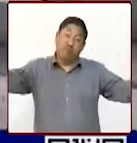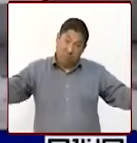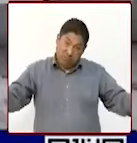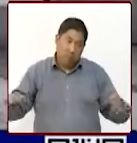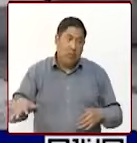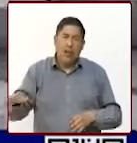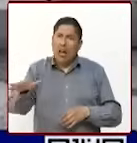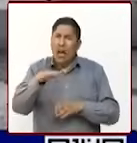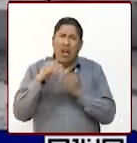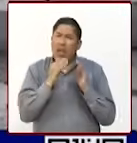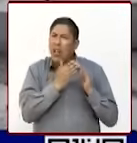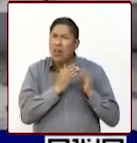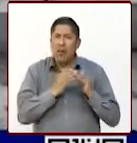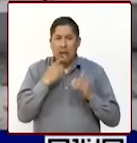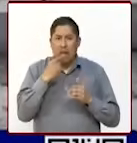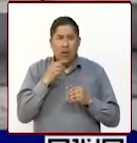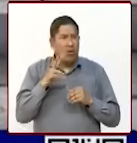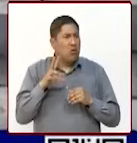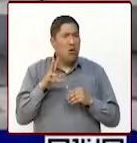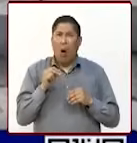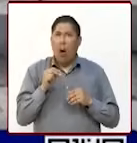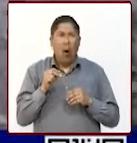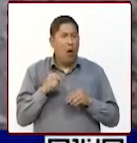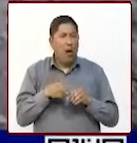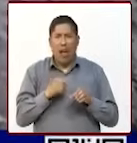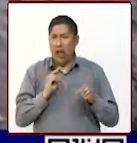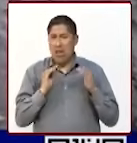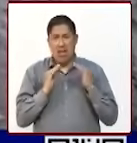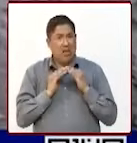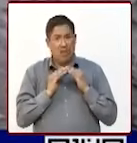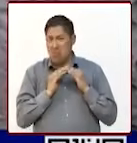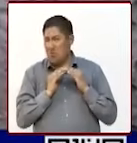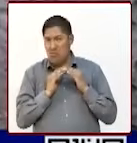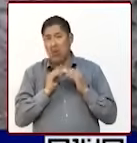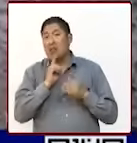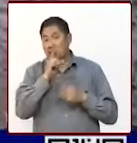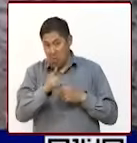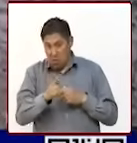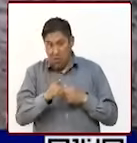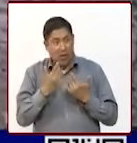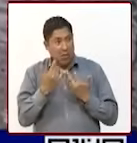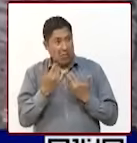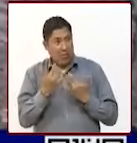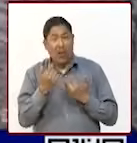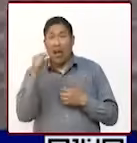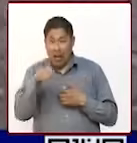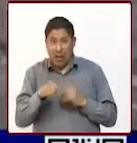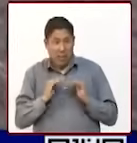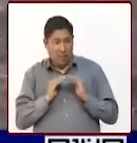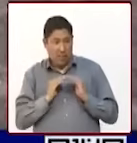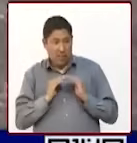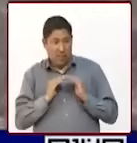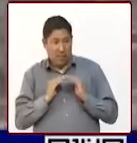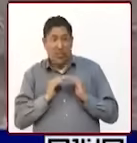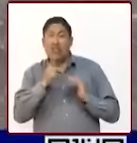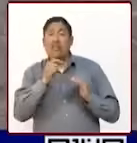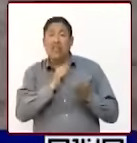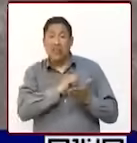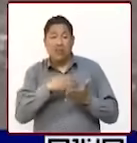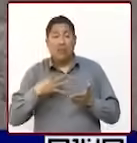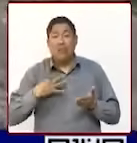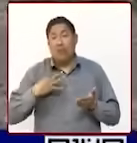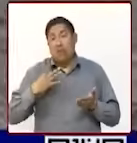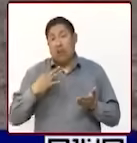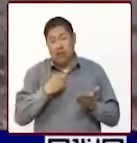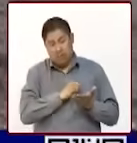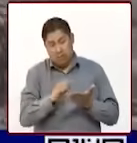sabe, los comunarios han dicho no vamos a salir de nuestras casas. Aseguran que aguardarán allí a los censistas en